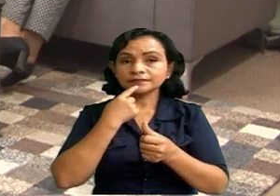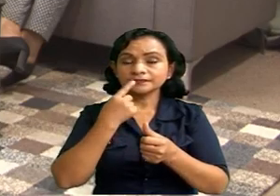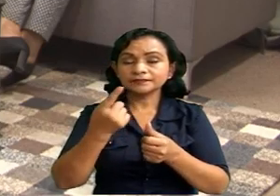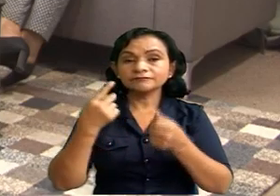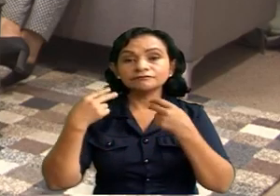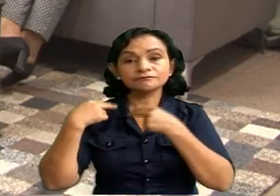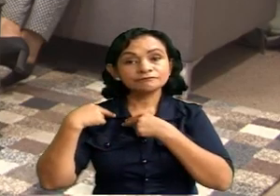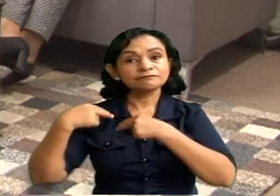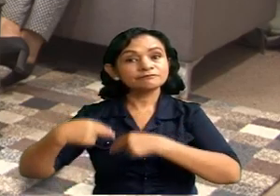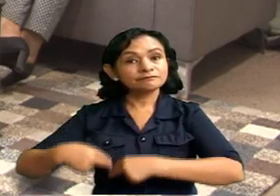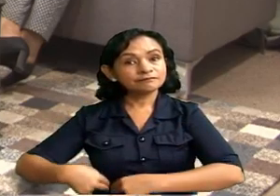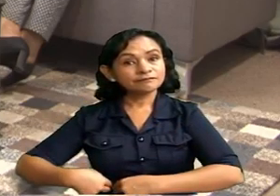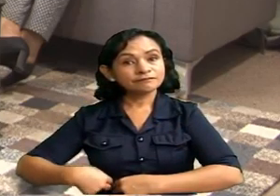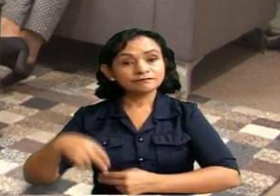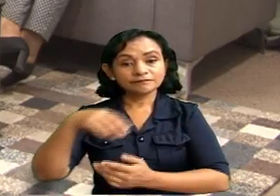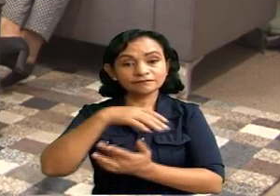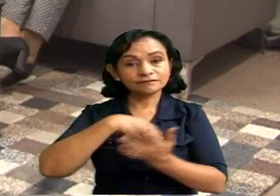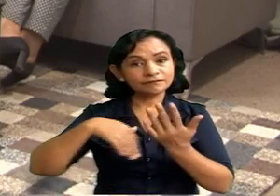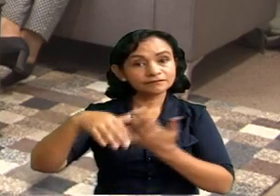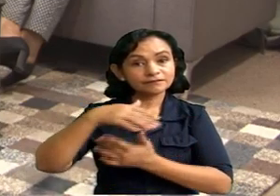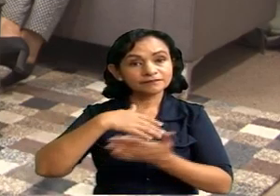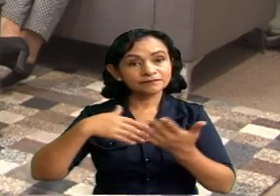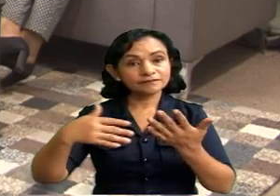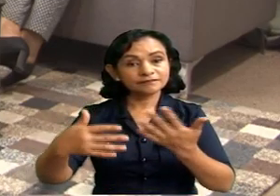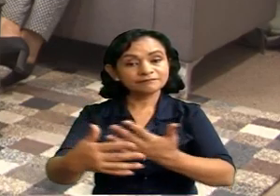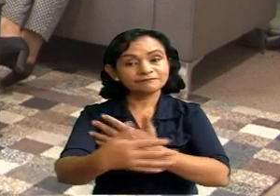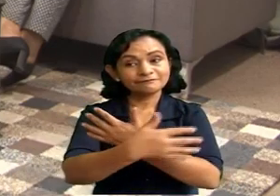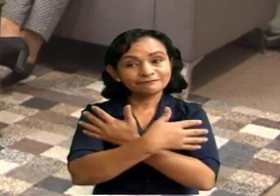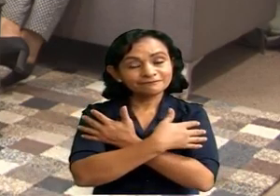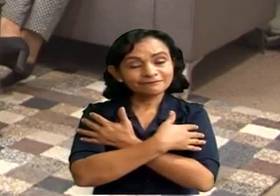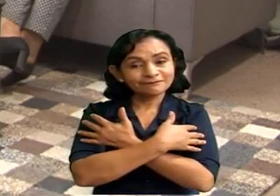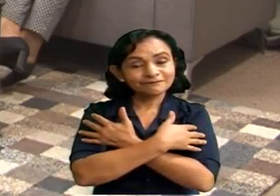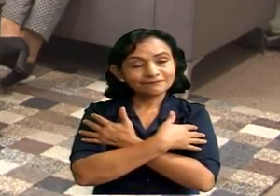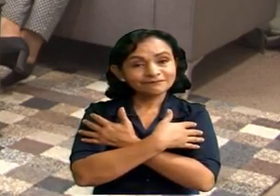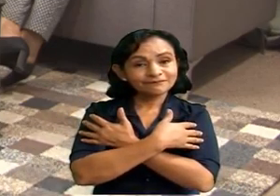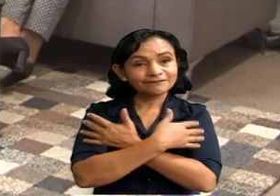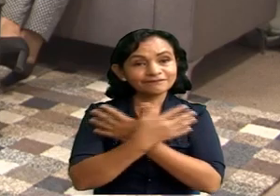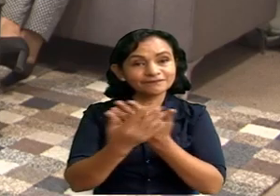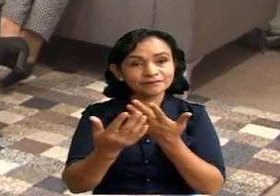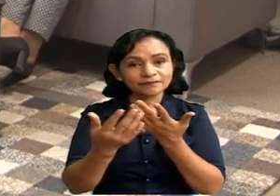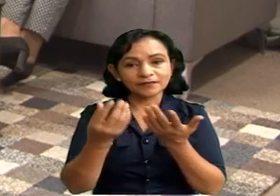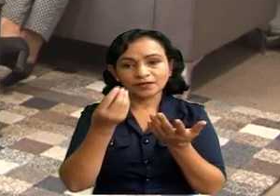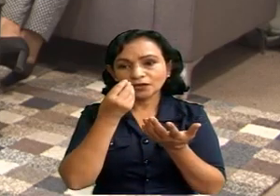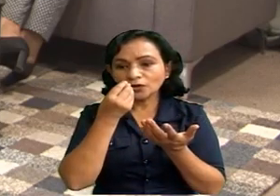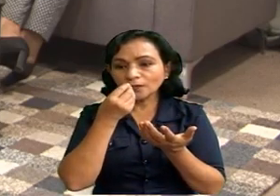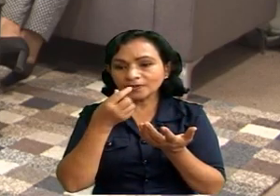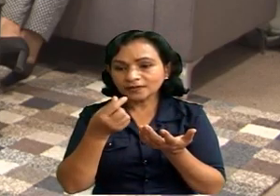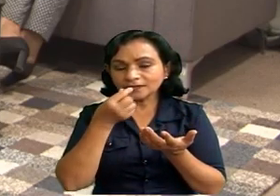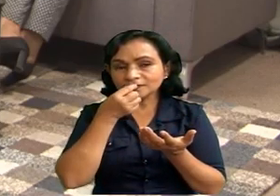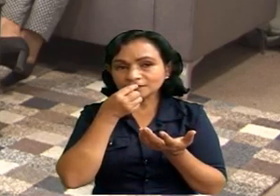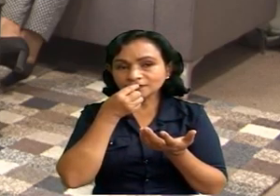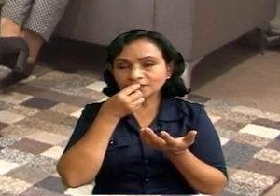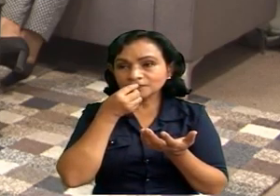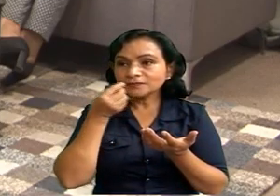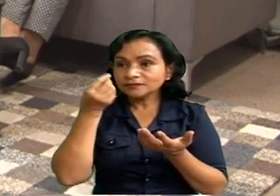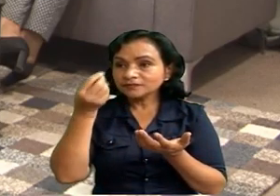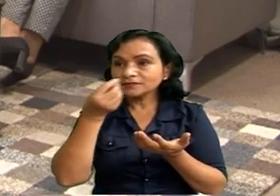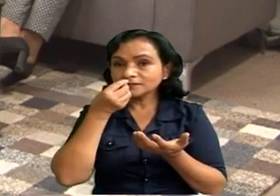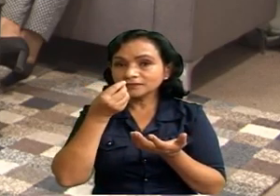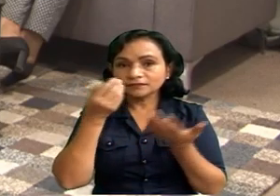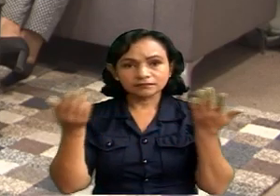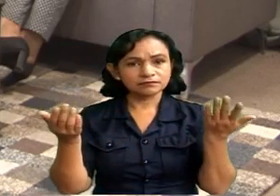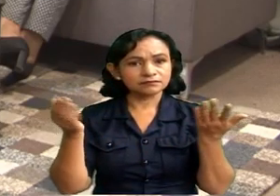humanismo, o sea, esa relación de abrazar al niño y tomar la galleta que el niño le da de su boca es